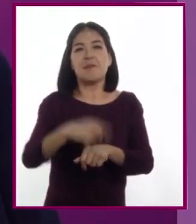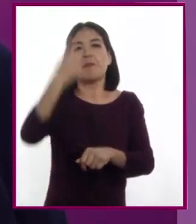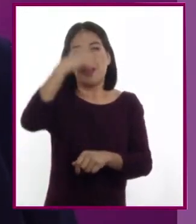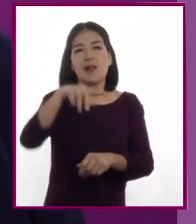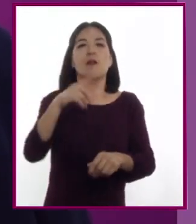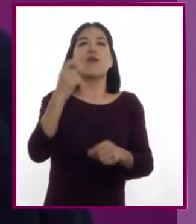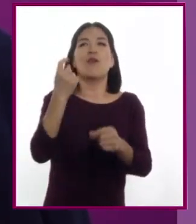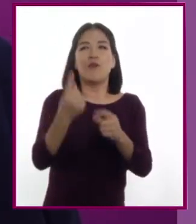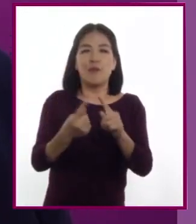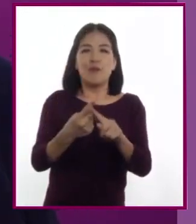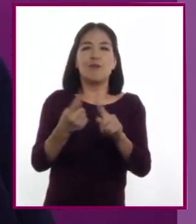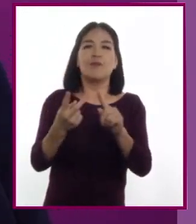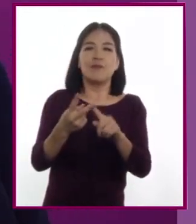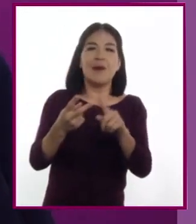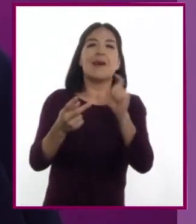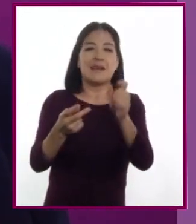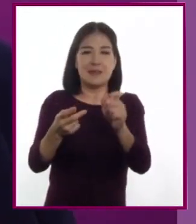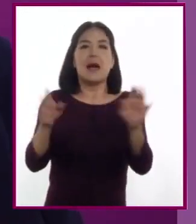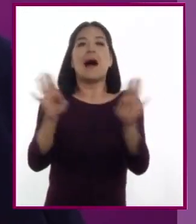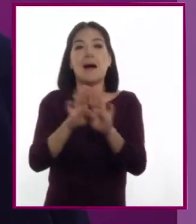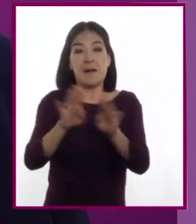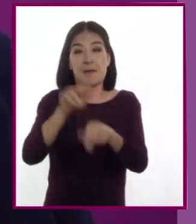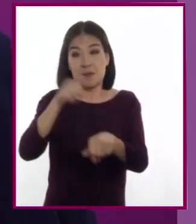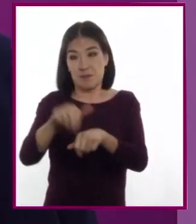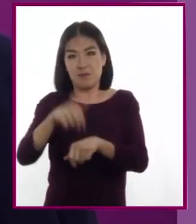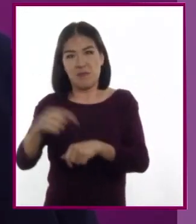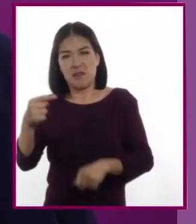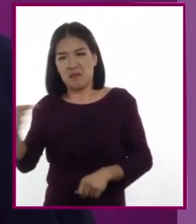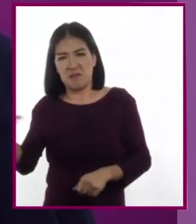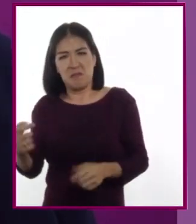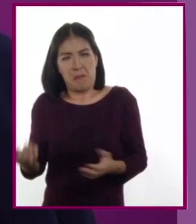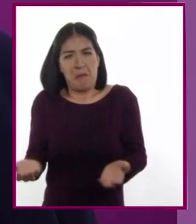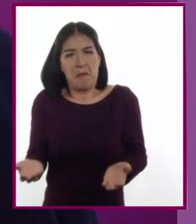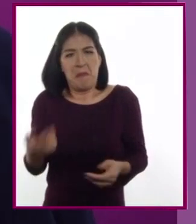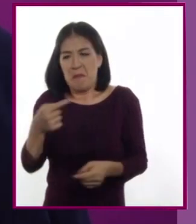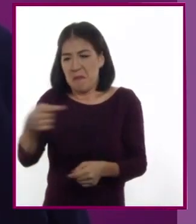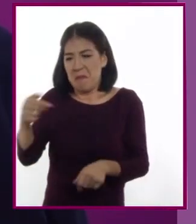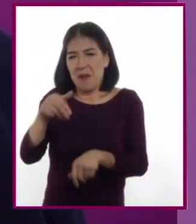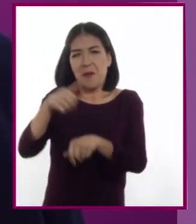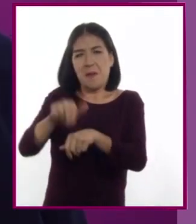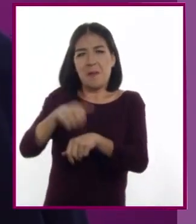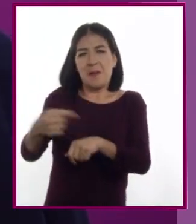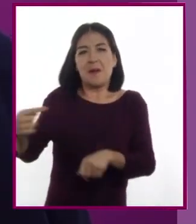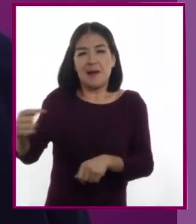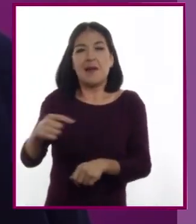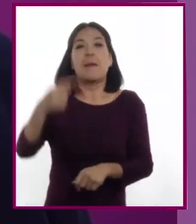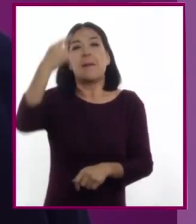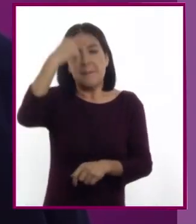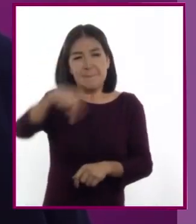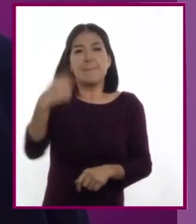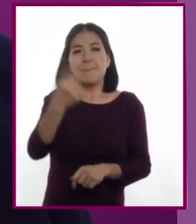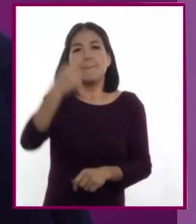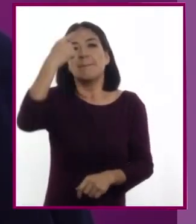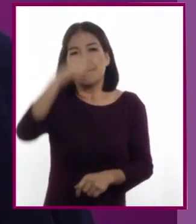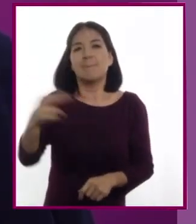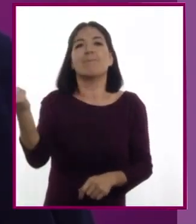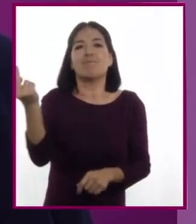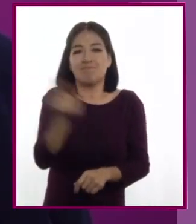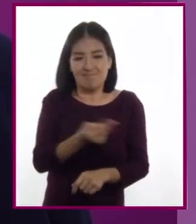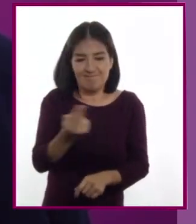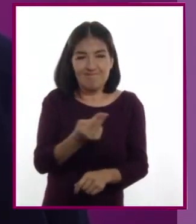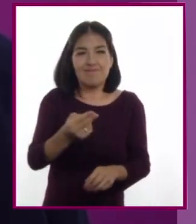contar. Y los números negativos, ¿por qué los necesitamos? Surgieron porque